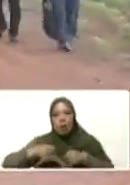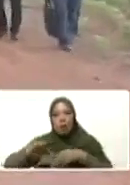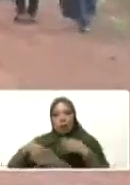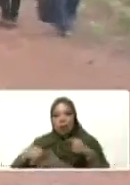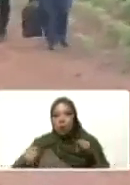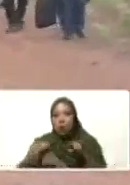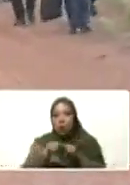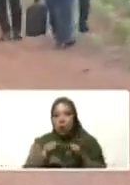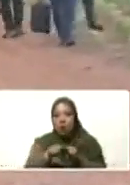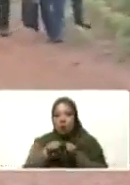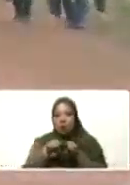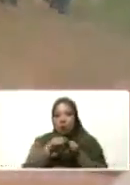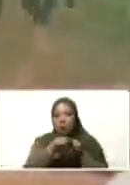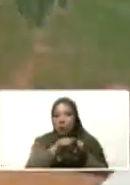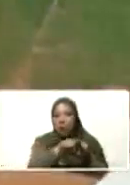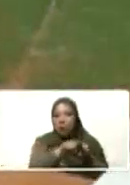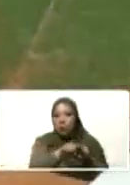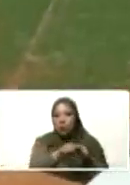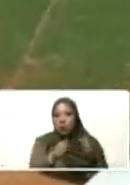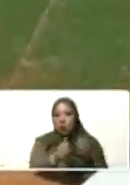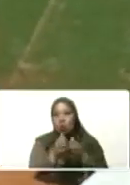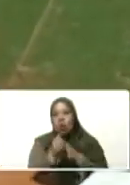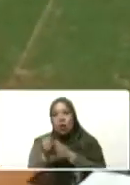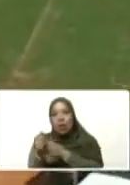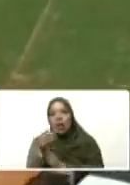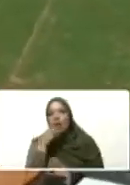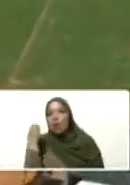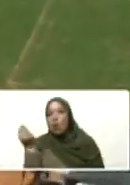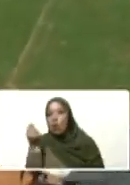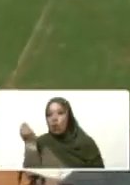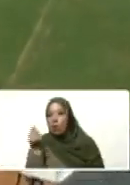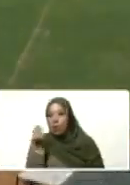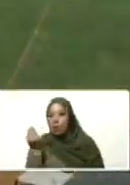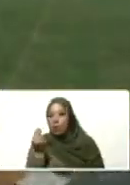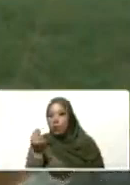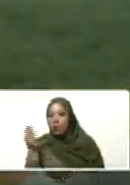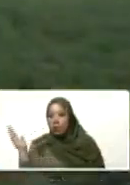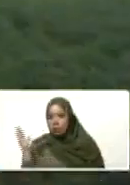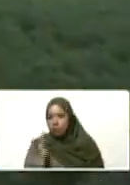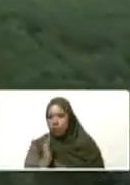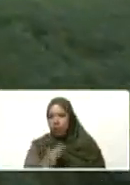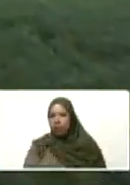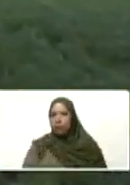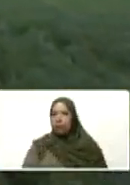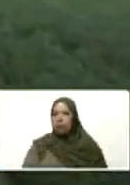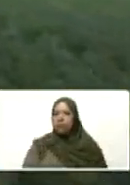Ernesto Luna, un joven líder, por aquí a la derecha, Ernesto. Ernesto. Vente para acá, Ernesto.